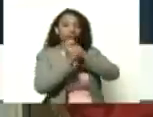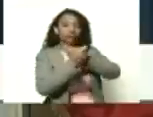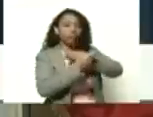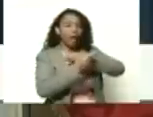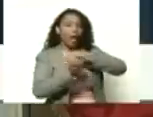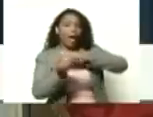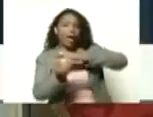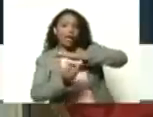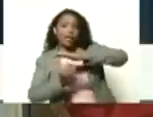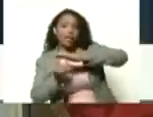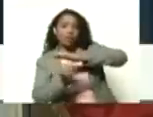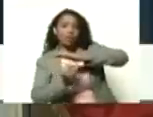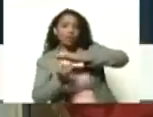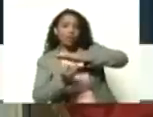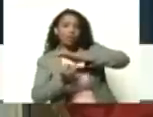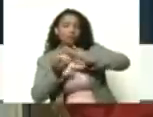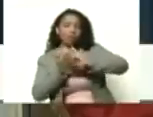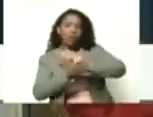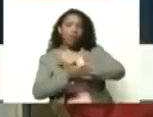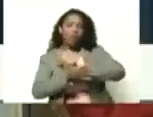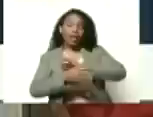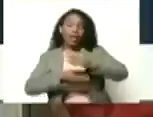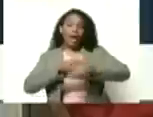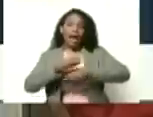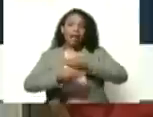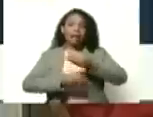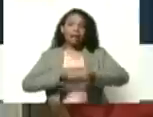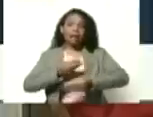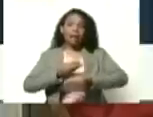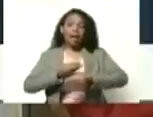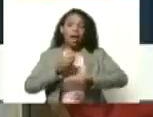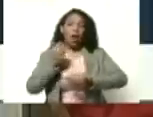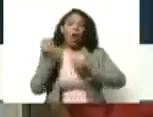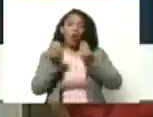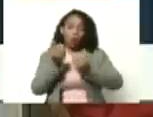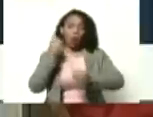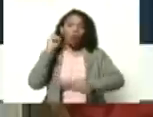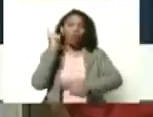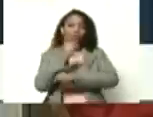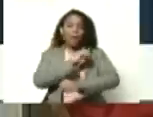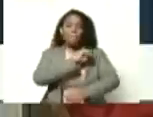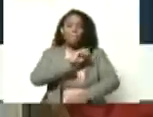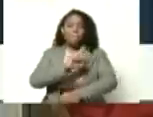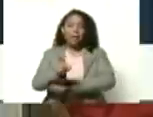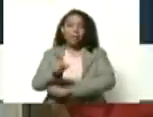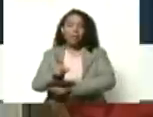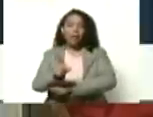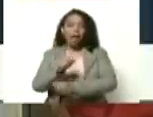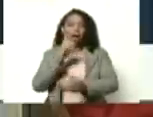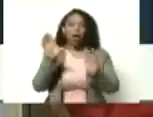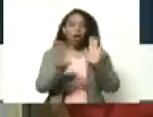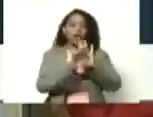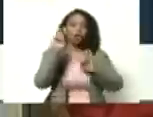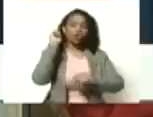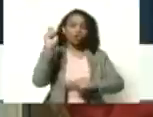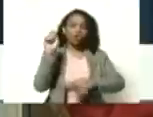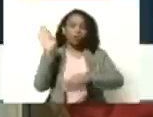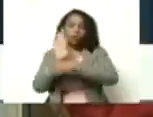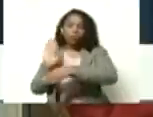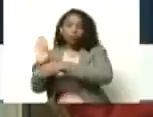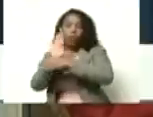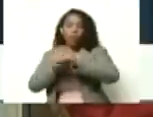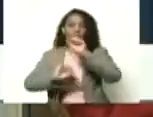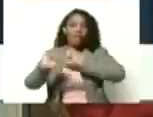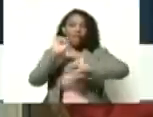institución garante como debe ser como manda la constitución de protección y defensa